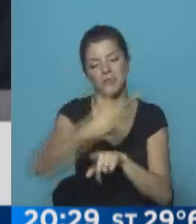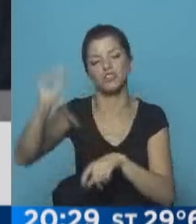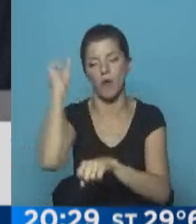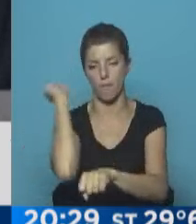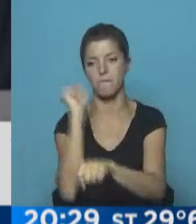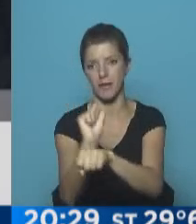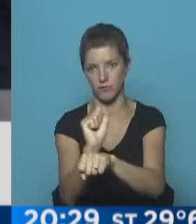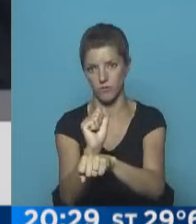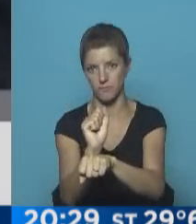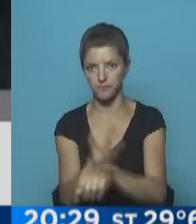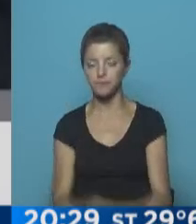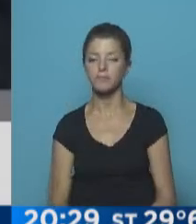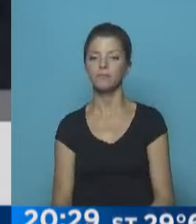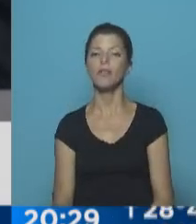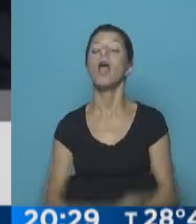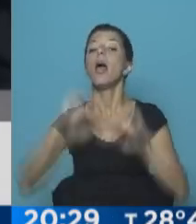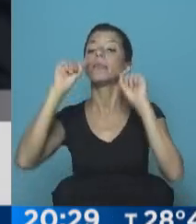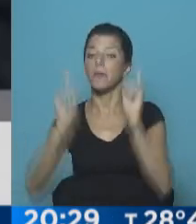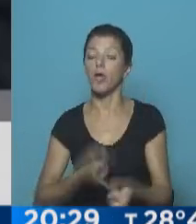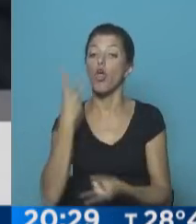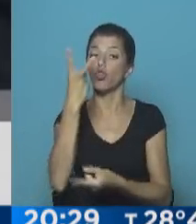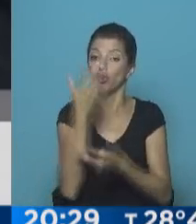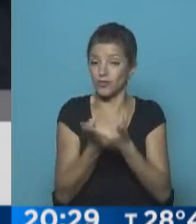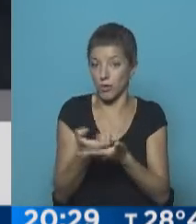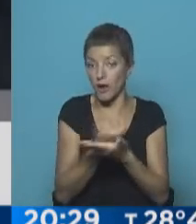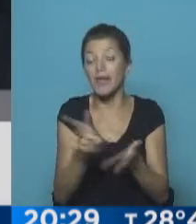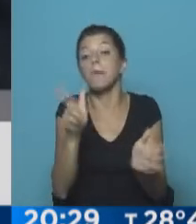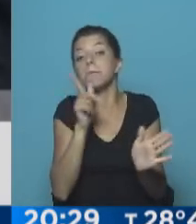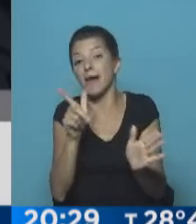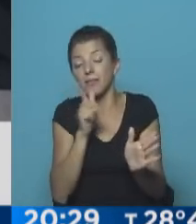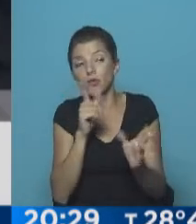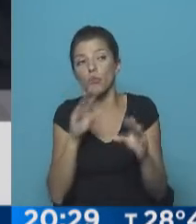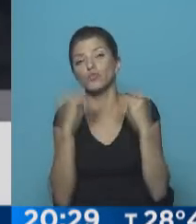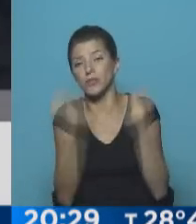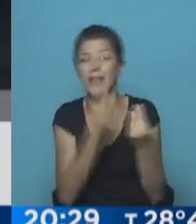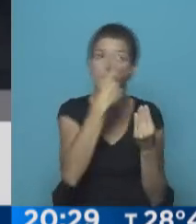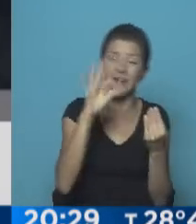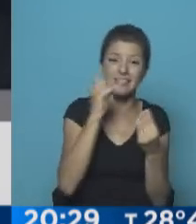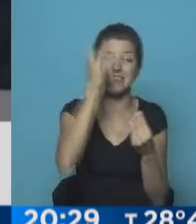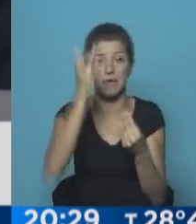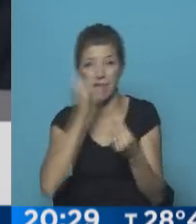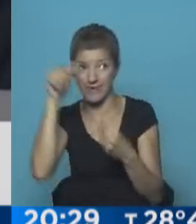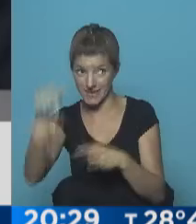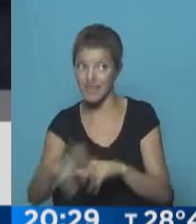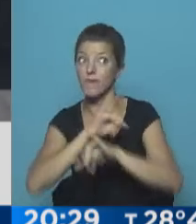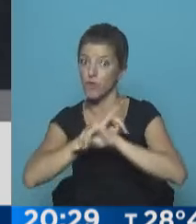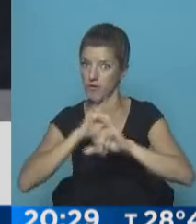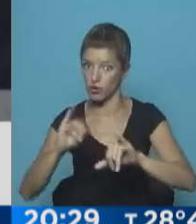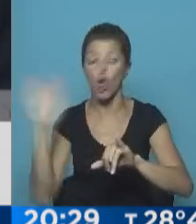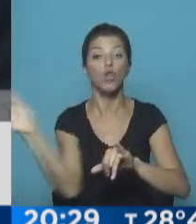Y tenemos, por supuesto, dos celulares que se supone, por lo menos hay 20 llamadas, de ahí va a haber mucha información. Eso lo tiene